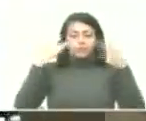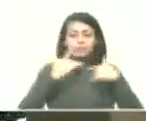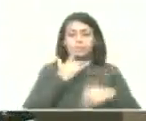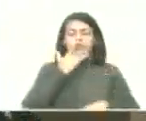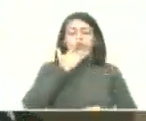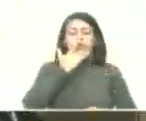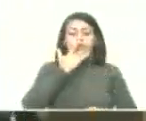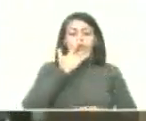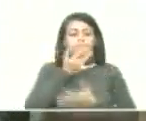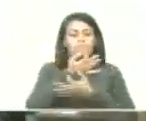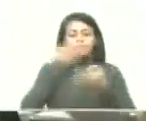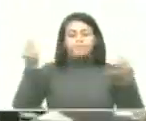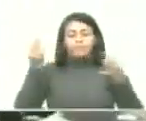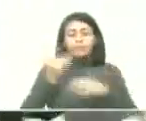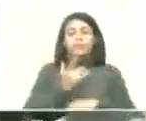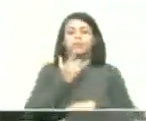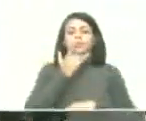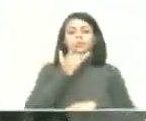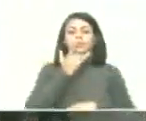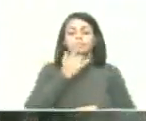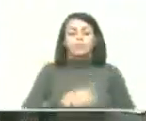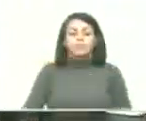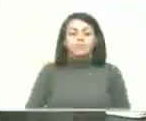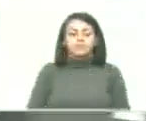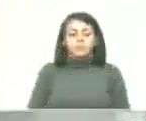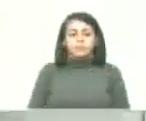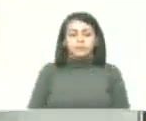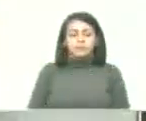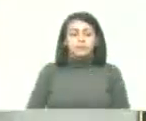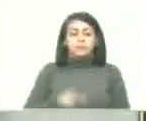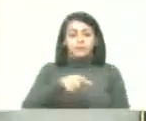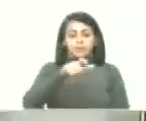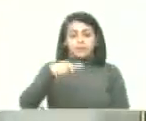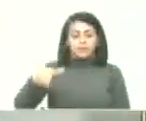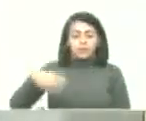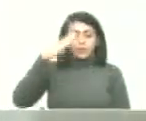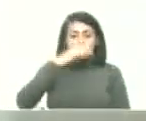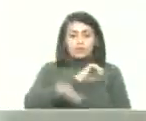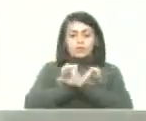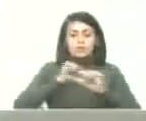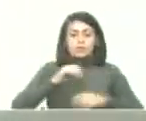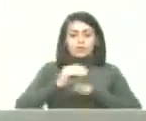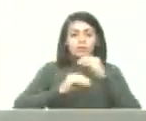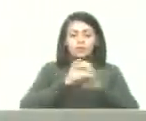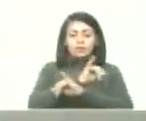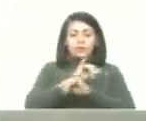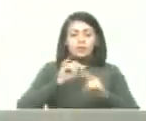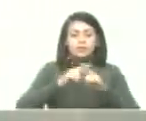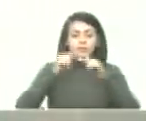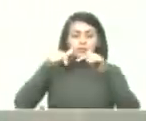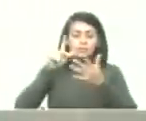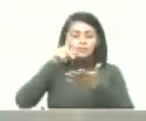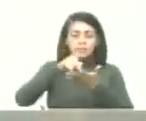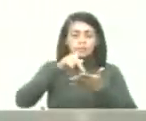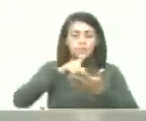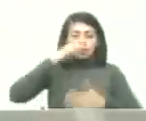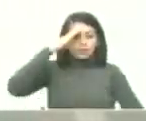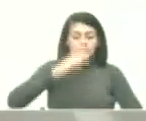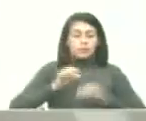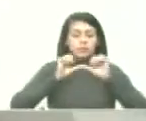Y me maravillo de la valentía de esos efectivos de la Guardia Nacional que estaban allí, que